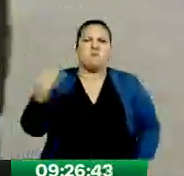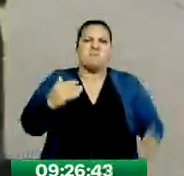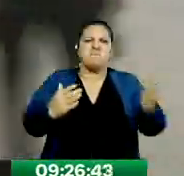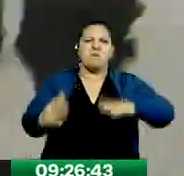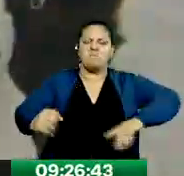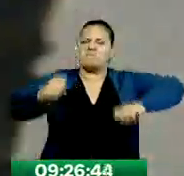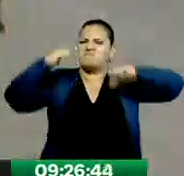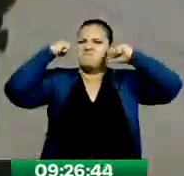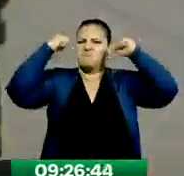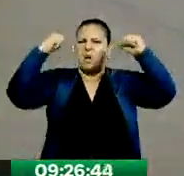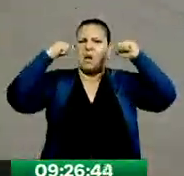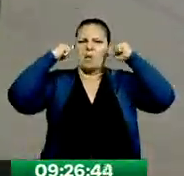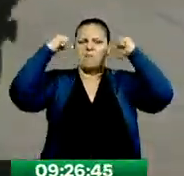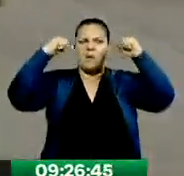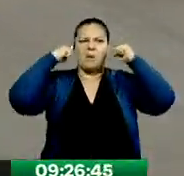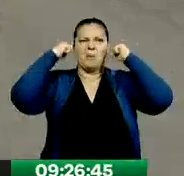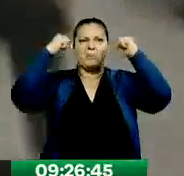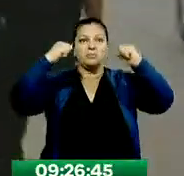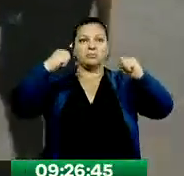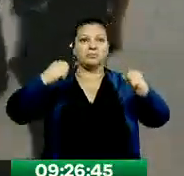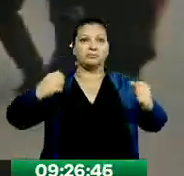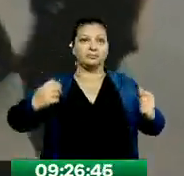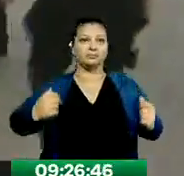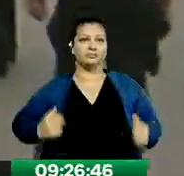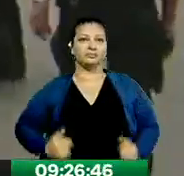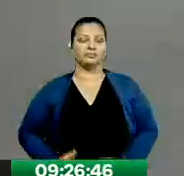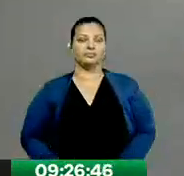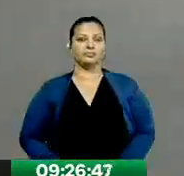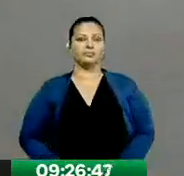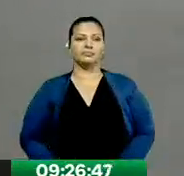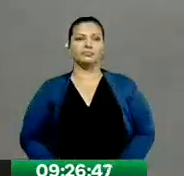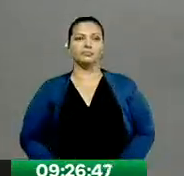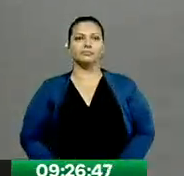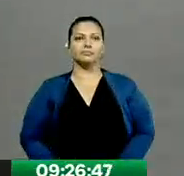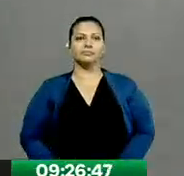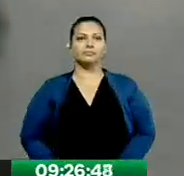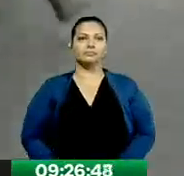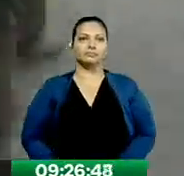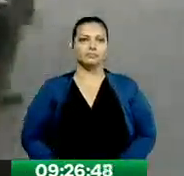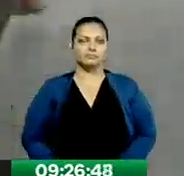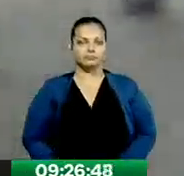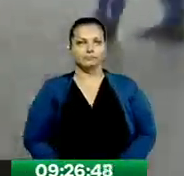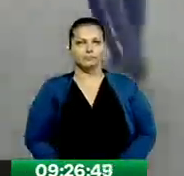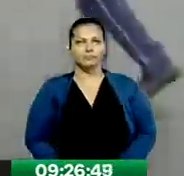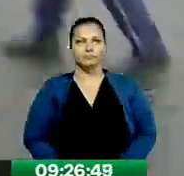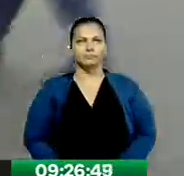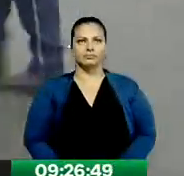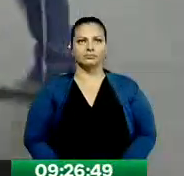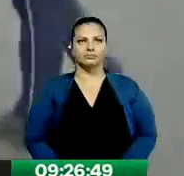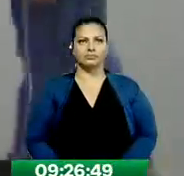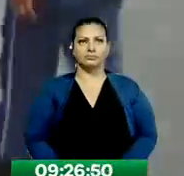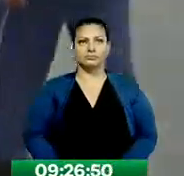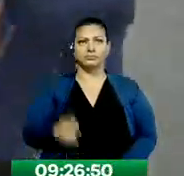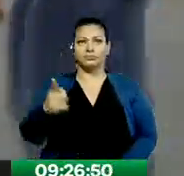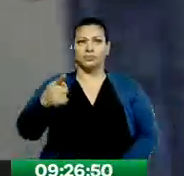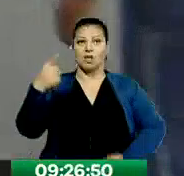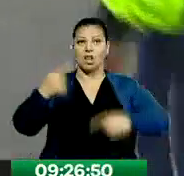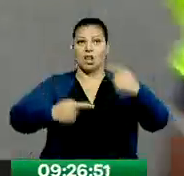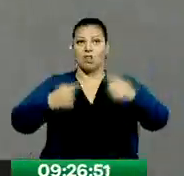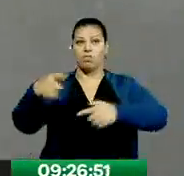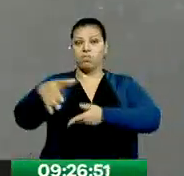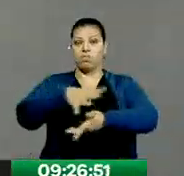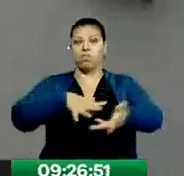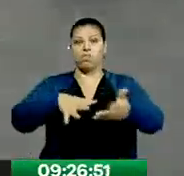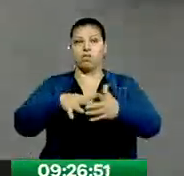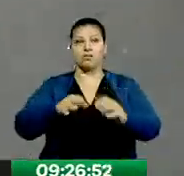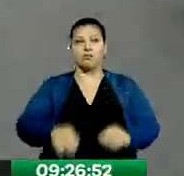que ya no queda otra alternativa que proceder, aunque no justifico el hecho porque no. Lógicamente le causas problemas a... Vea,